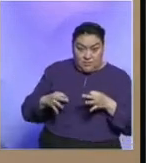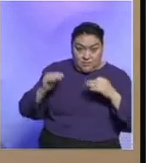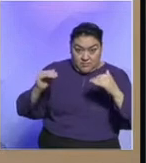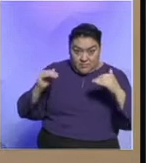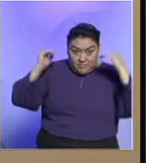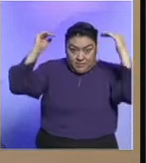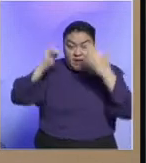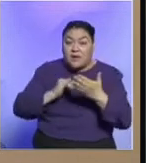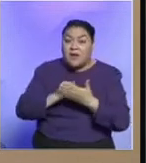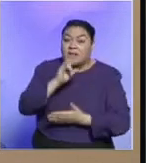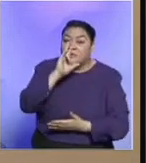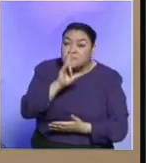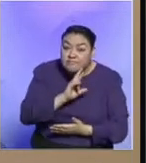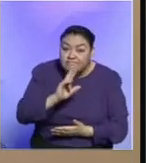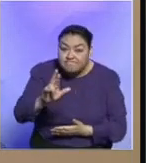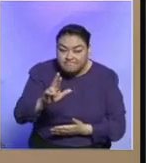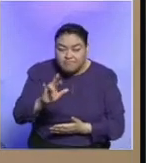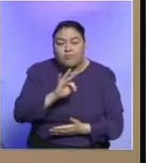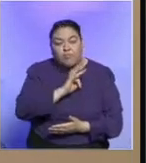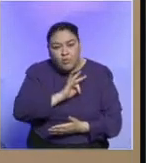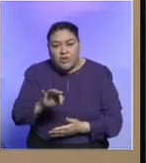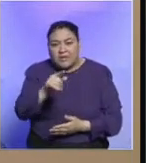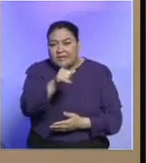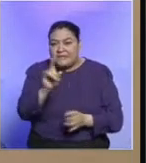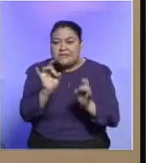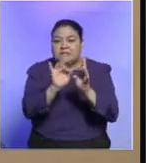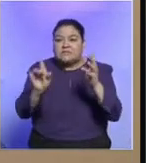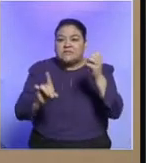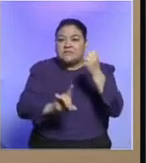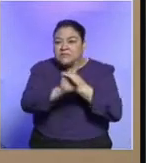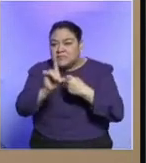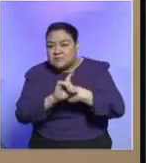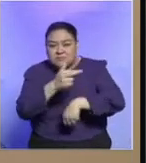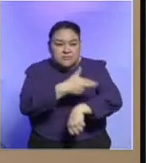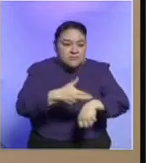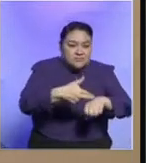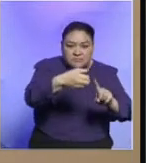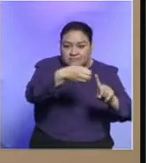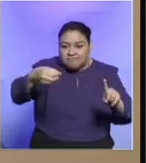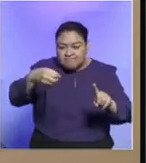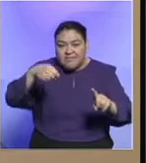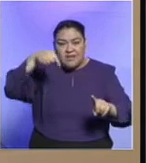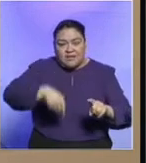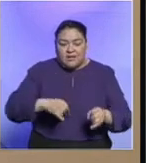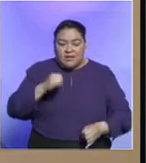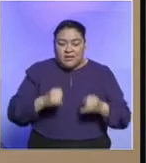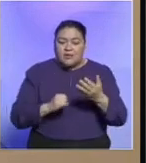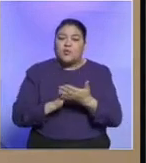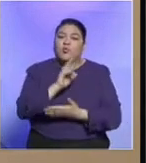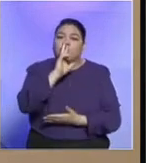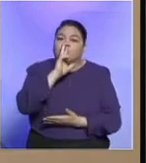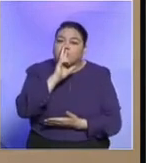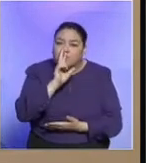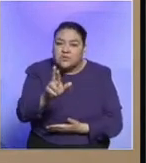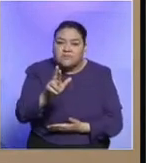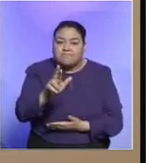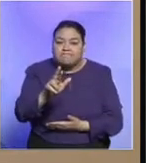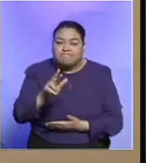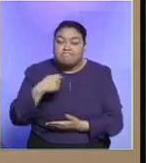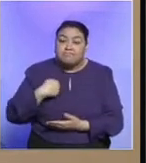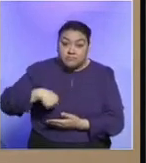resolver las controversias que deriven de estos procesos electorales nos impone el deber